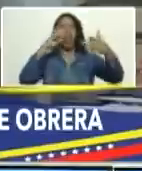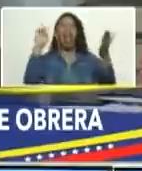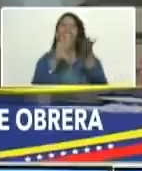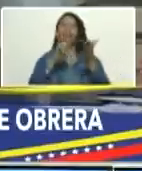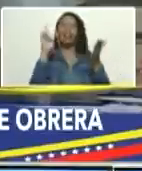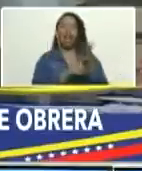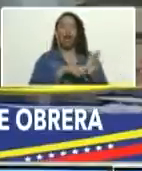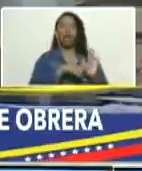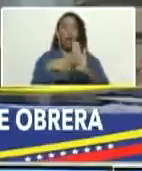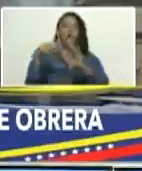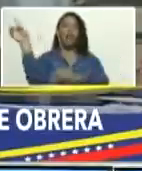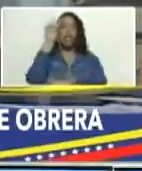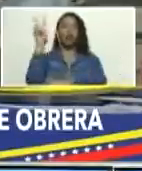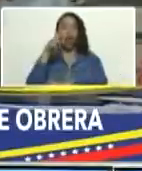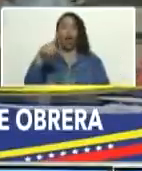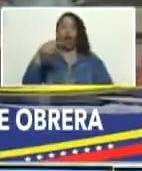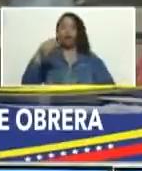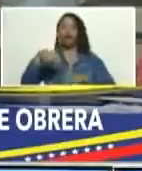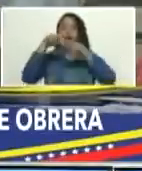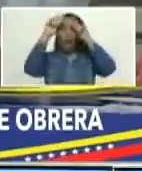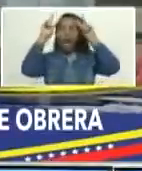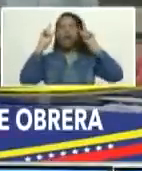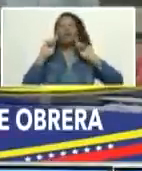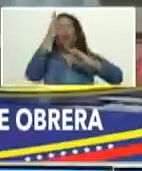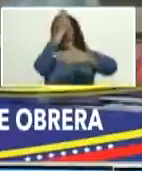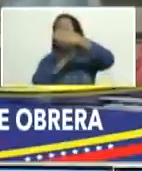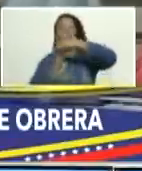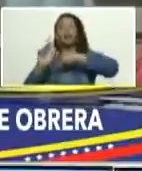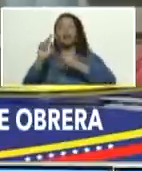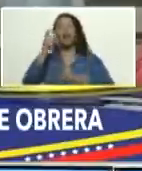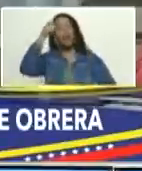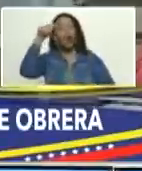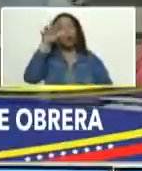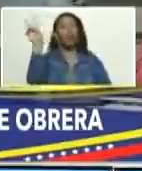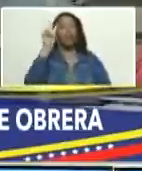Venezuela, con la dignidad del pueblo de Venezuela.